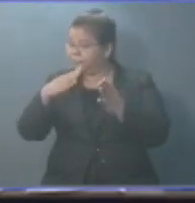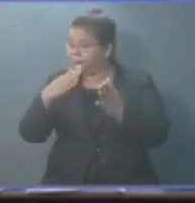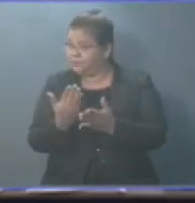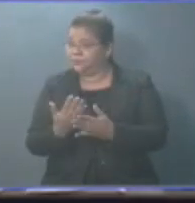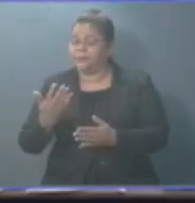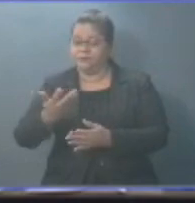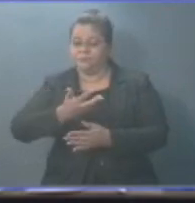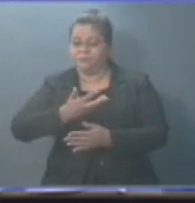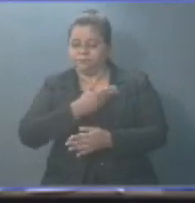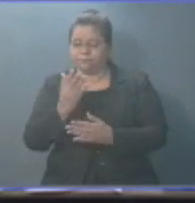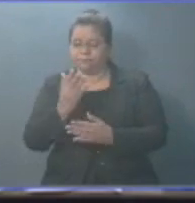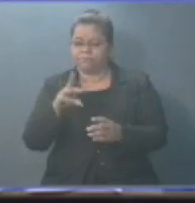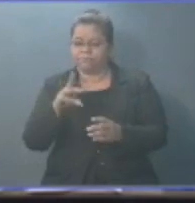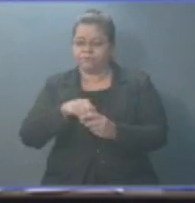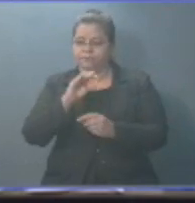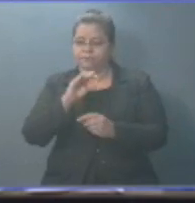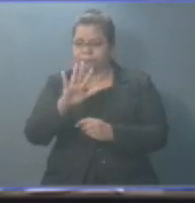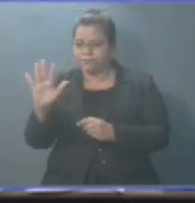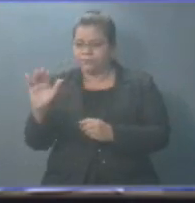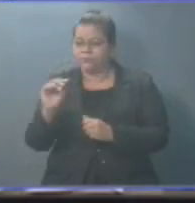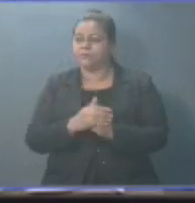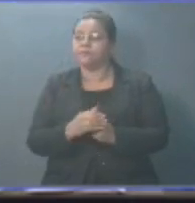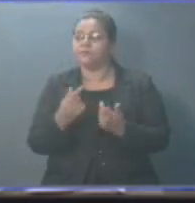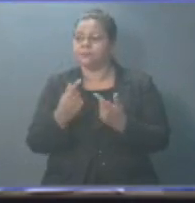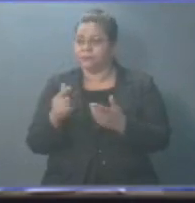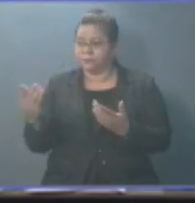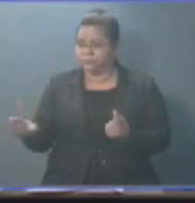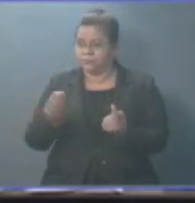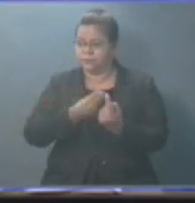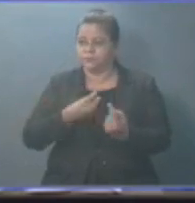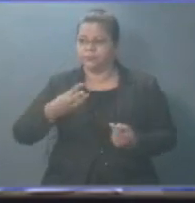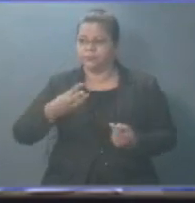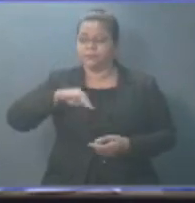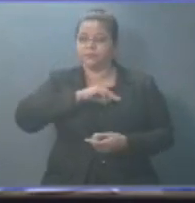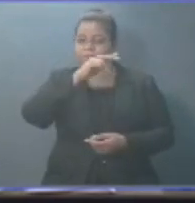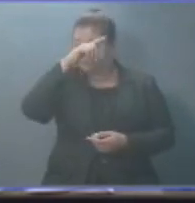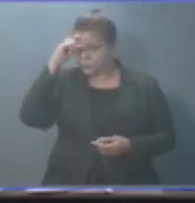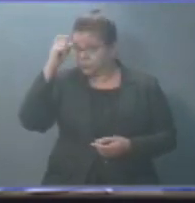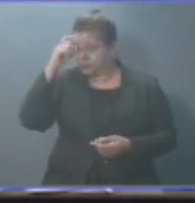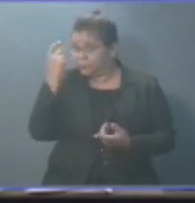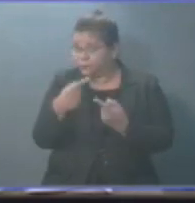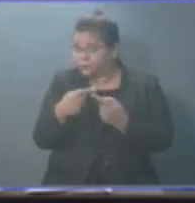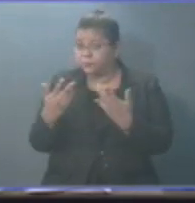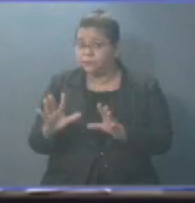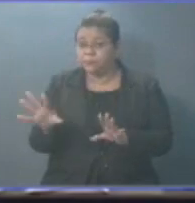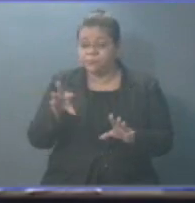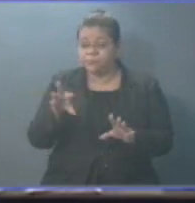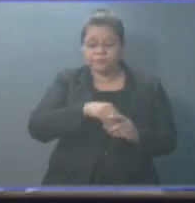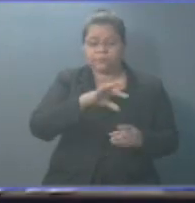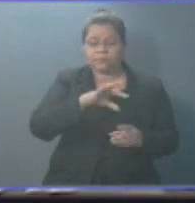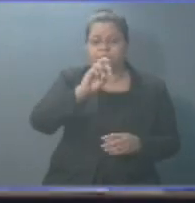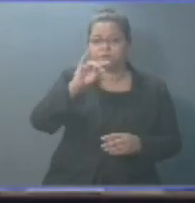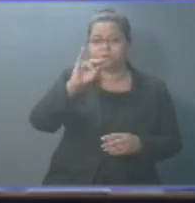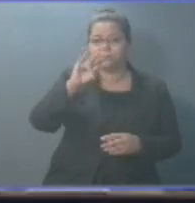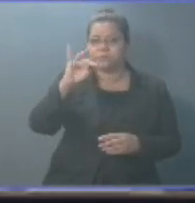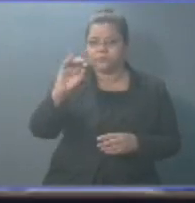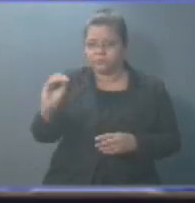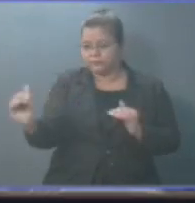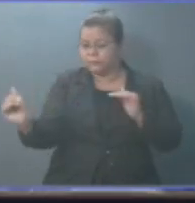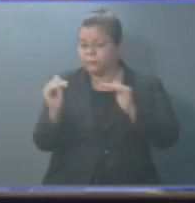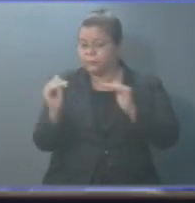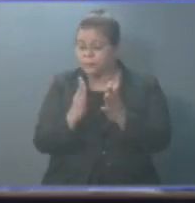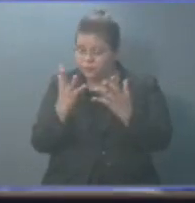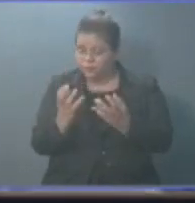sean solo los 55 millones que iban destinados al Ministerio de Trabajo, que ahora pasan a Fomilenio, a lo cual también me